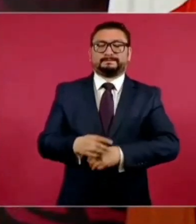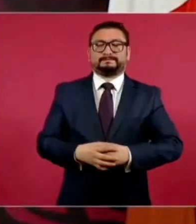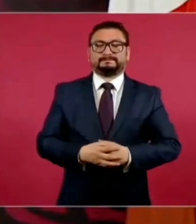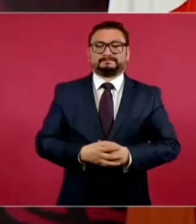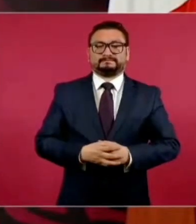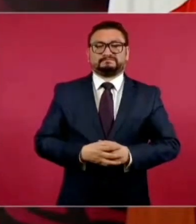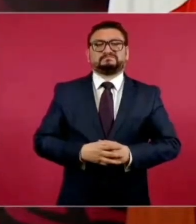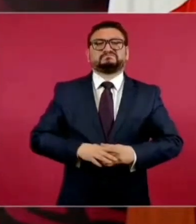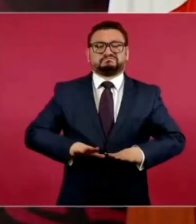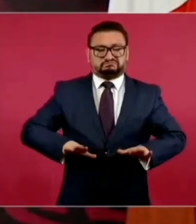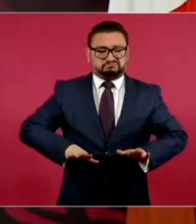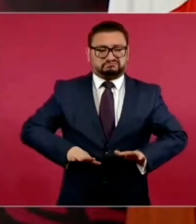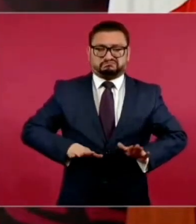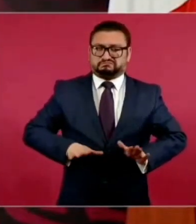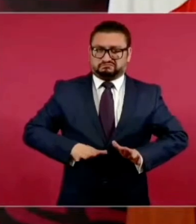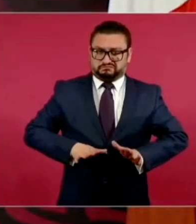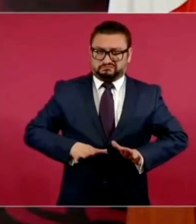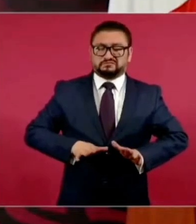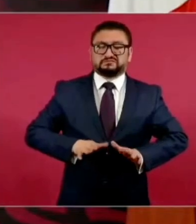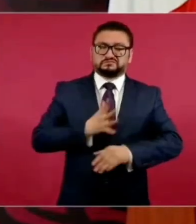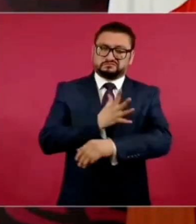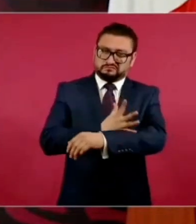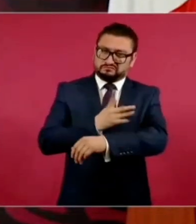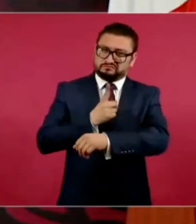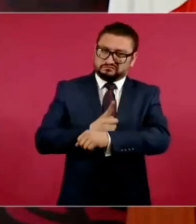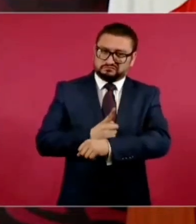y tener autoridad moral.